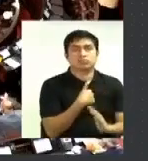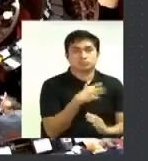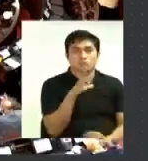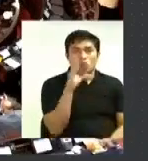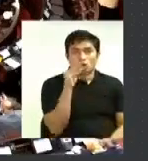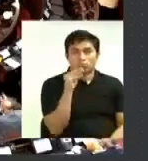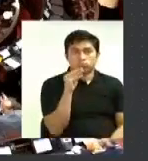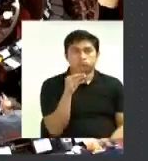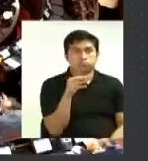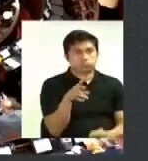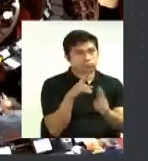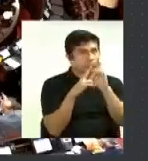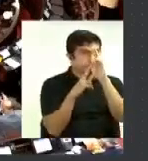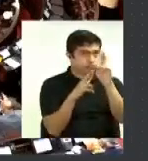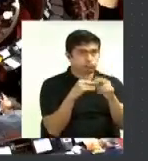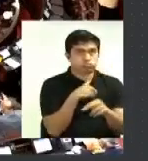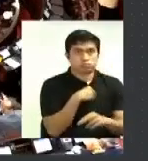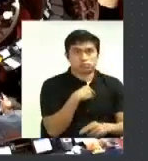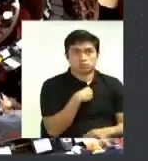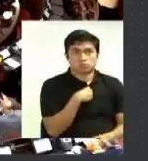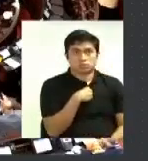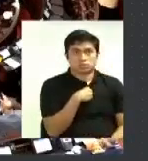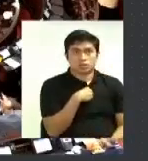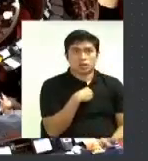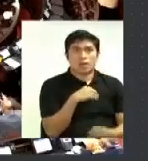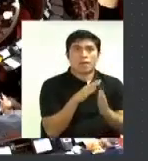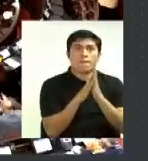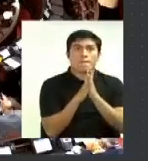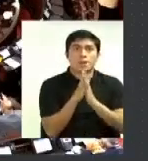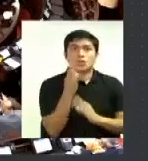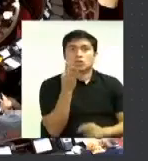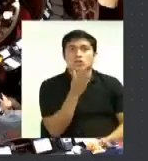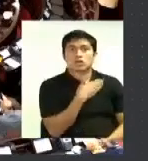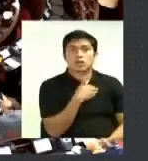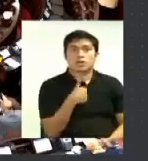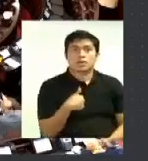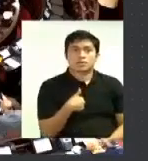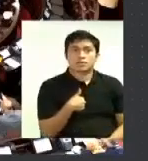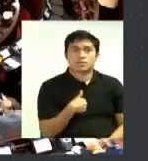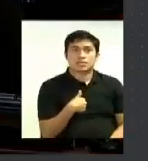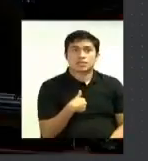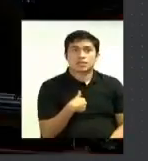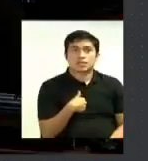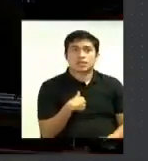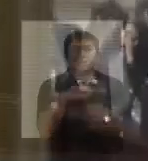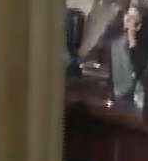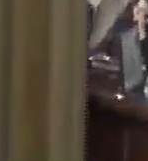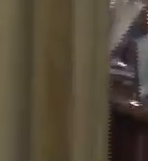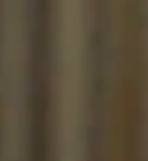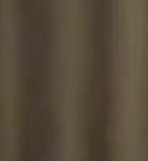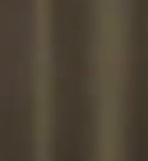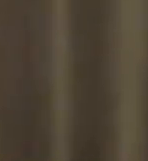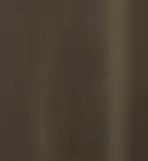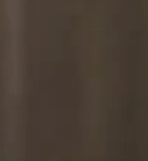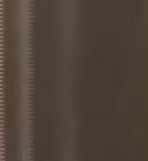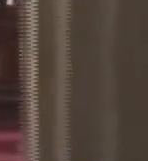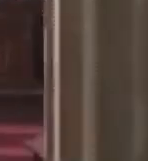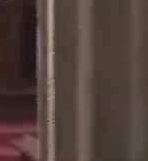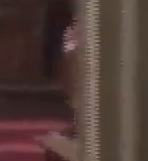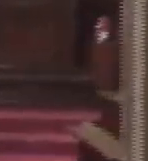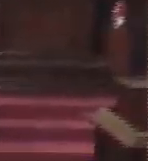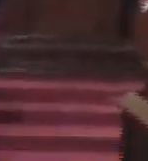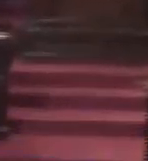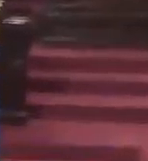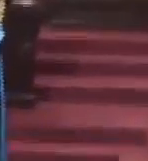Oficial. Vamos a hacer otro acercamiento a lo que está ocurriendo en este momento en el Pleno del Congreso de la República.